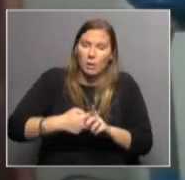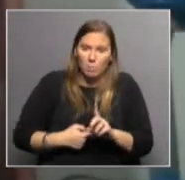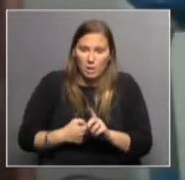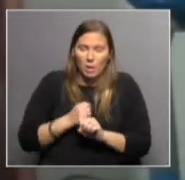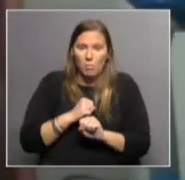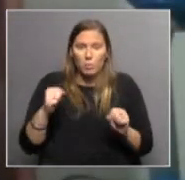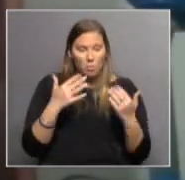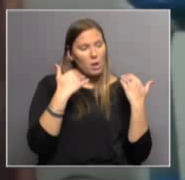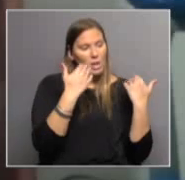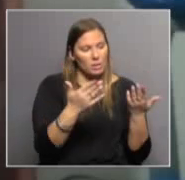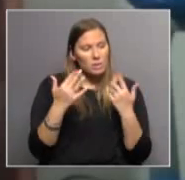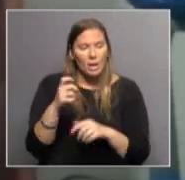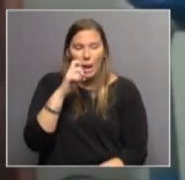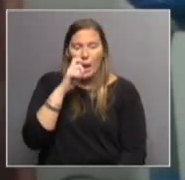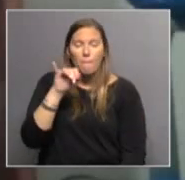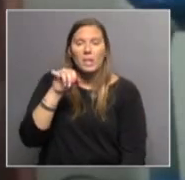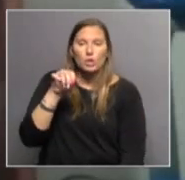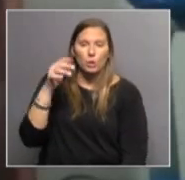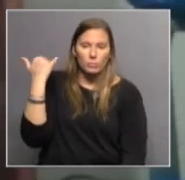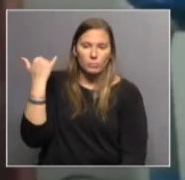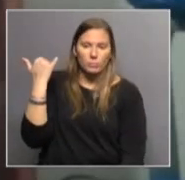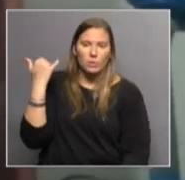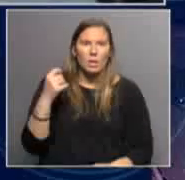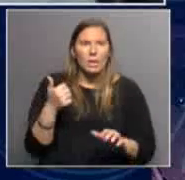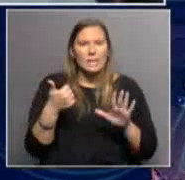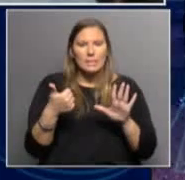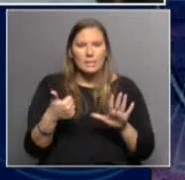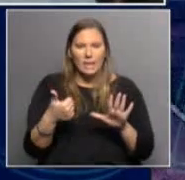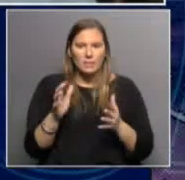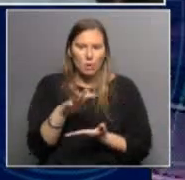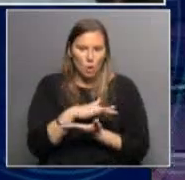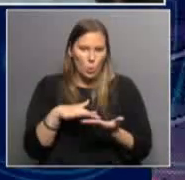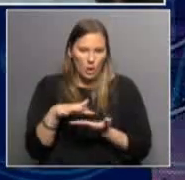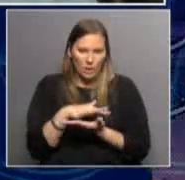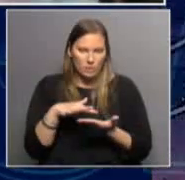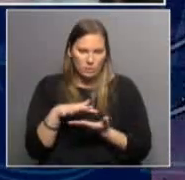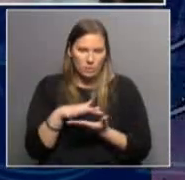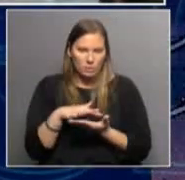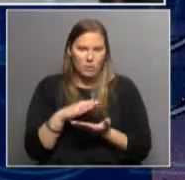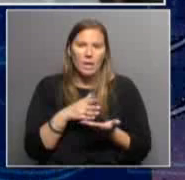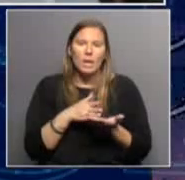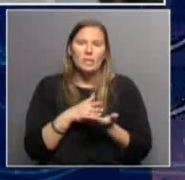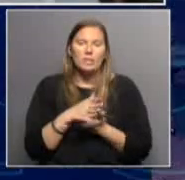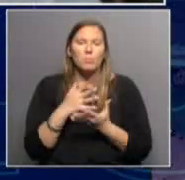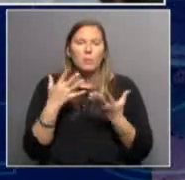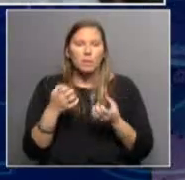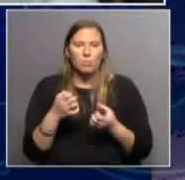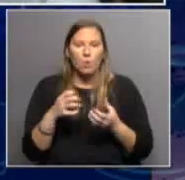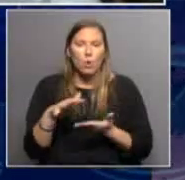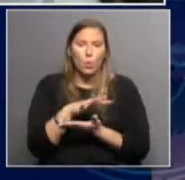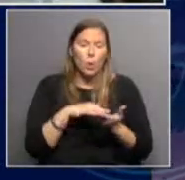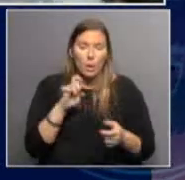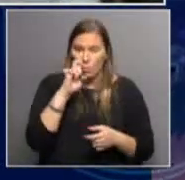pudimos hacer entregas, que fue en mayo, llegamos a 6 sitios, que siempre tratamos de cubrir sitios